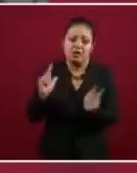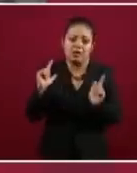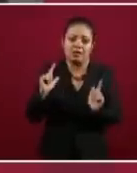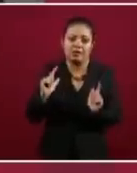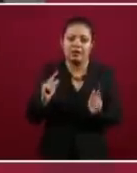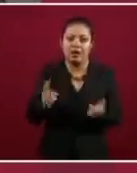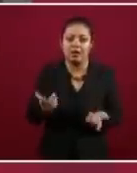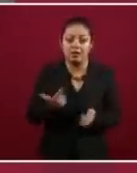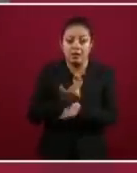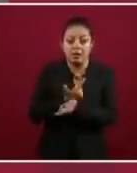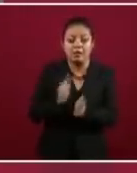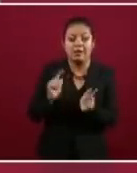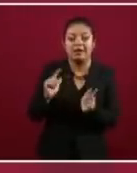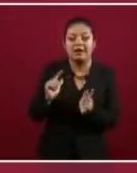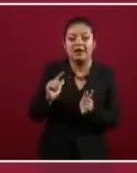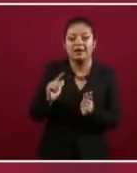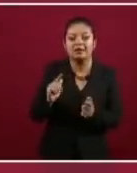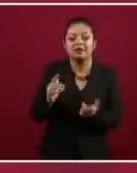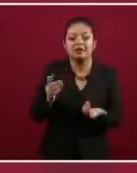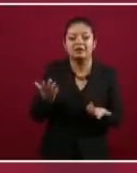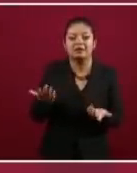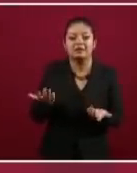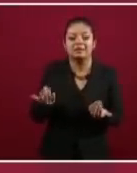de cómo